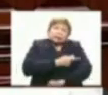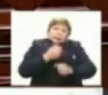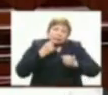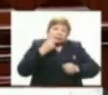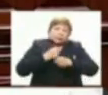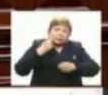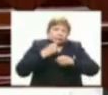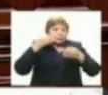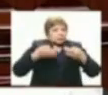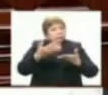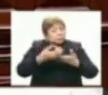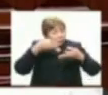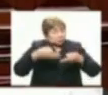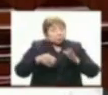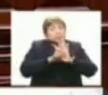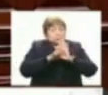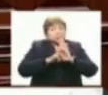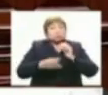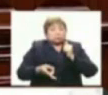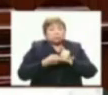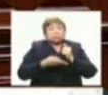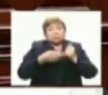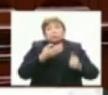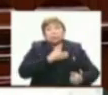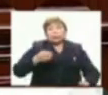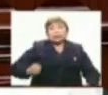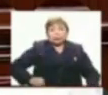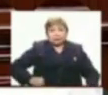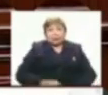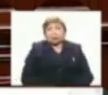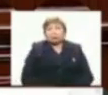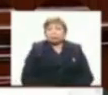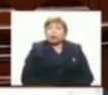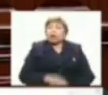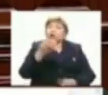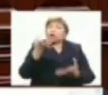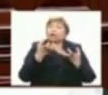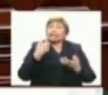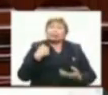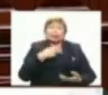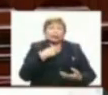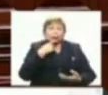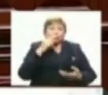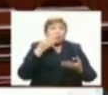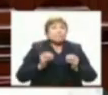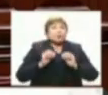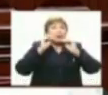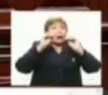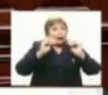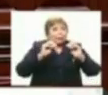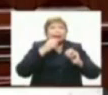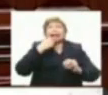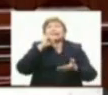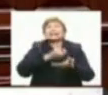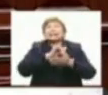marco de la legalidad está garantizada por el Estado. Lo que nosotros proponemos es